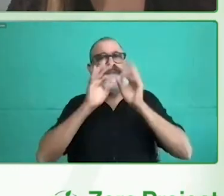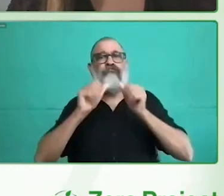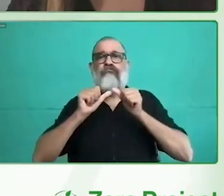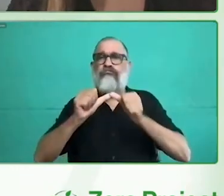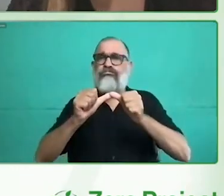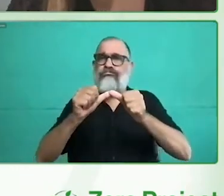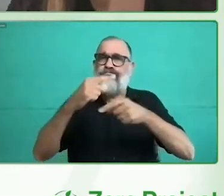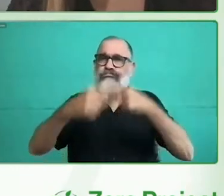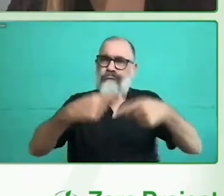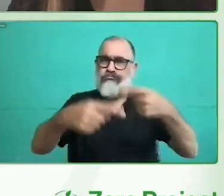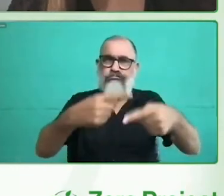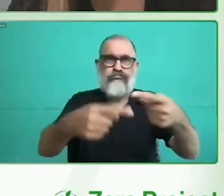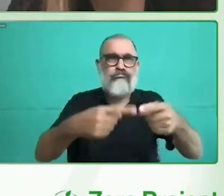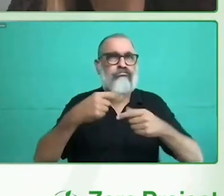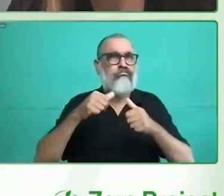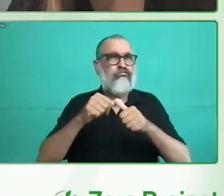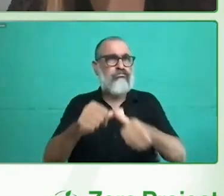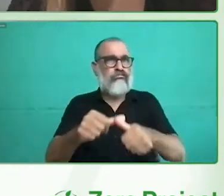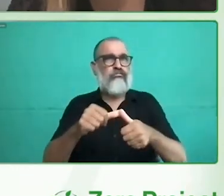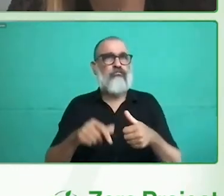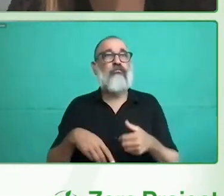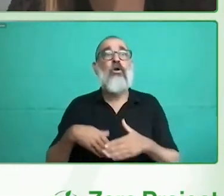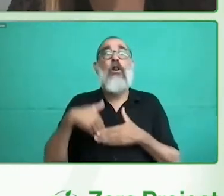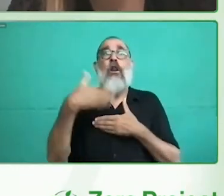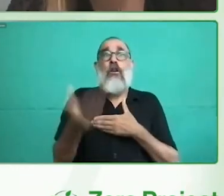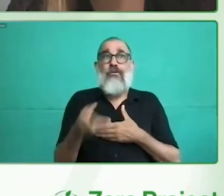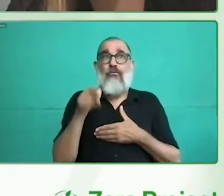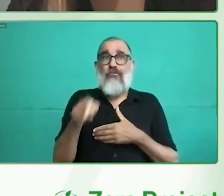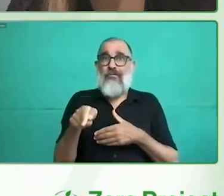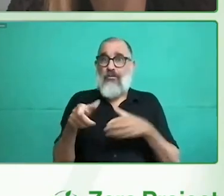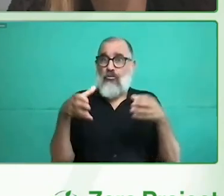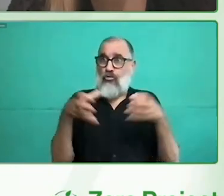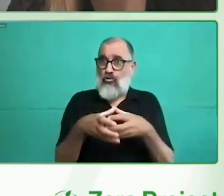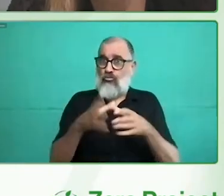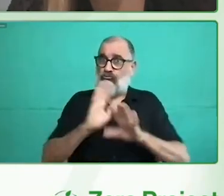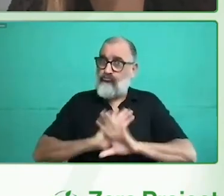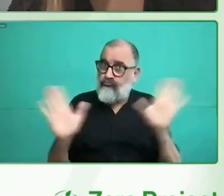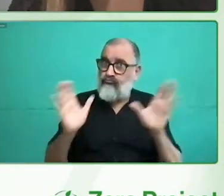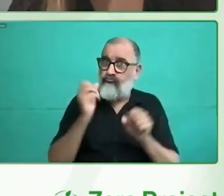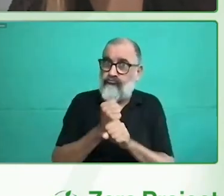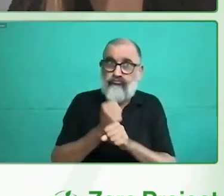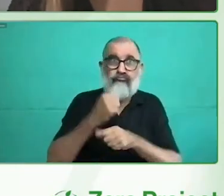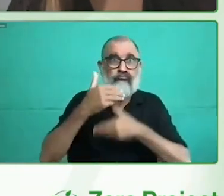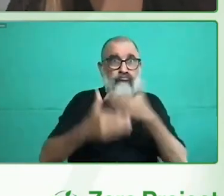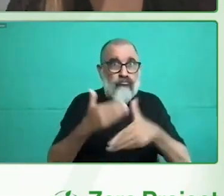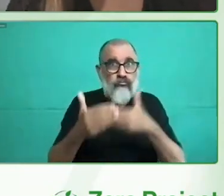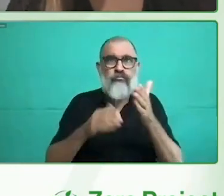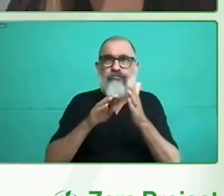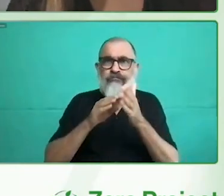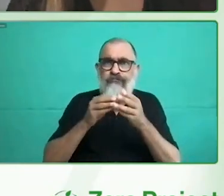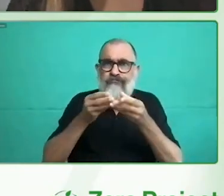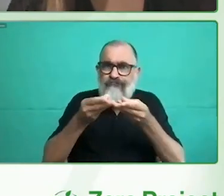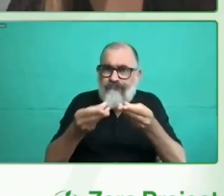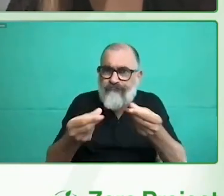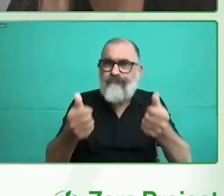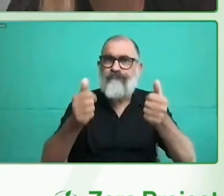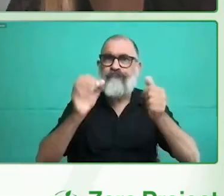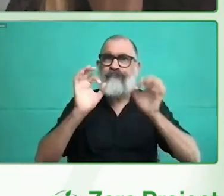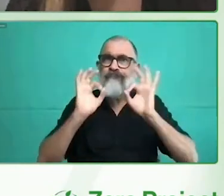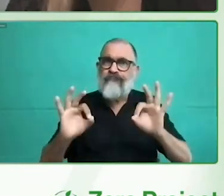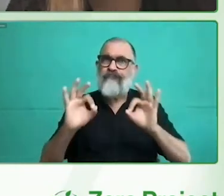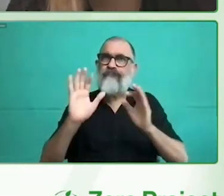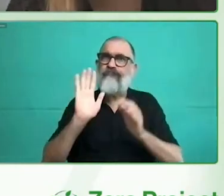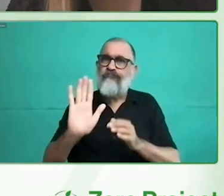ha sido el oficio de la panadería y la pastelería el que nos ha dado buenos resultados. Primero por